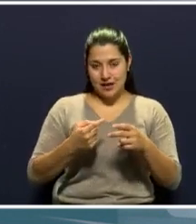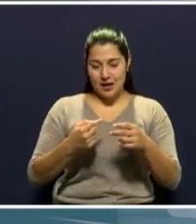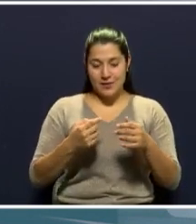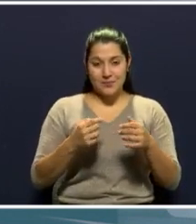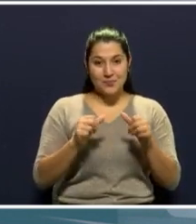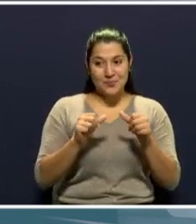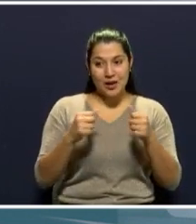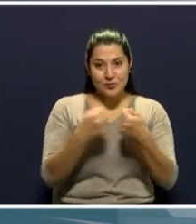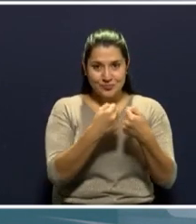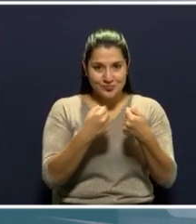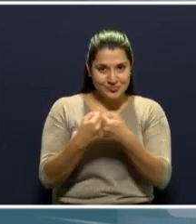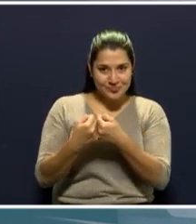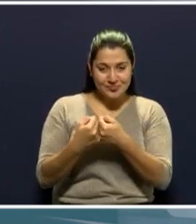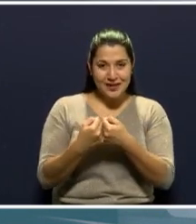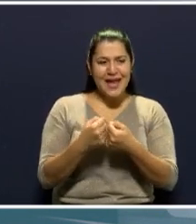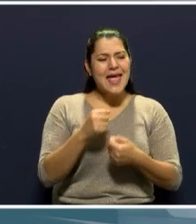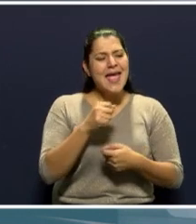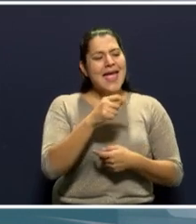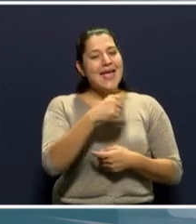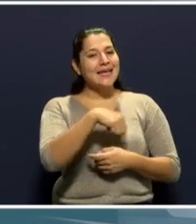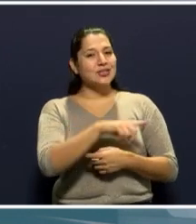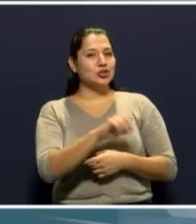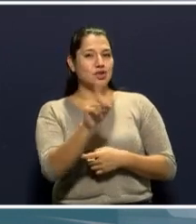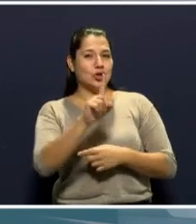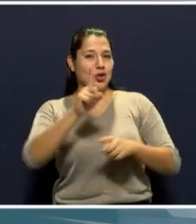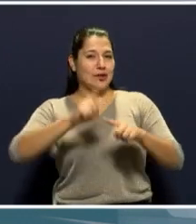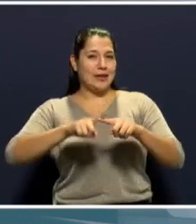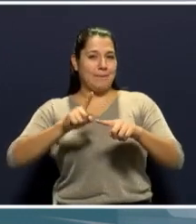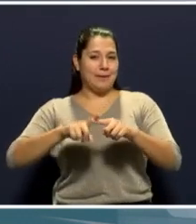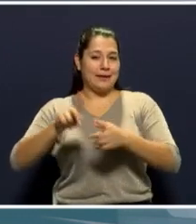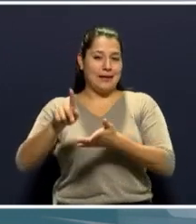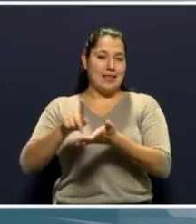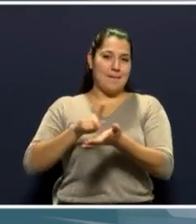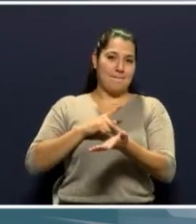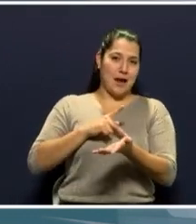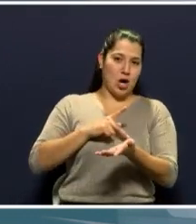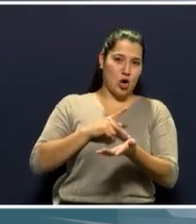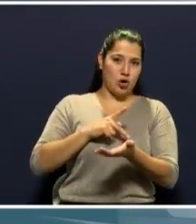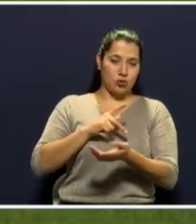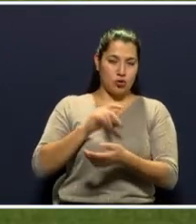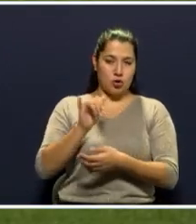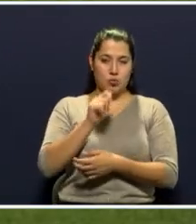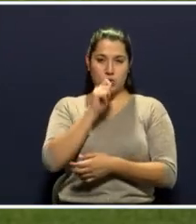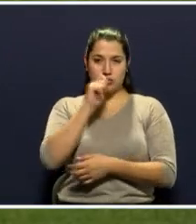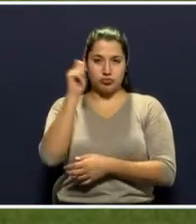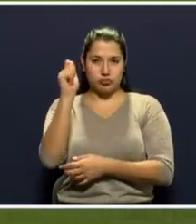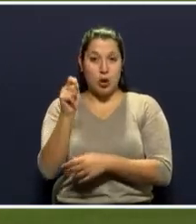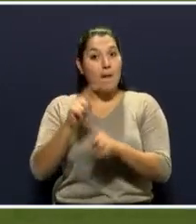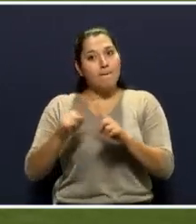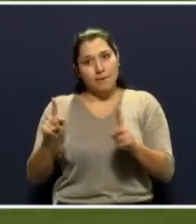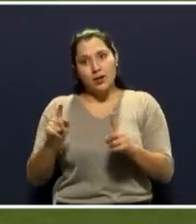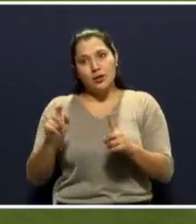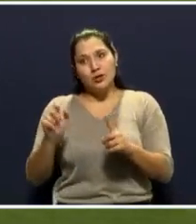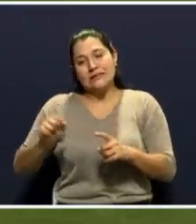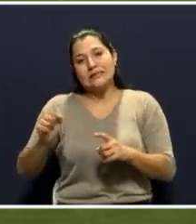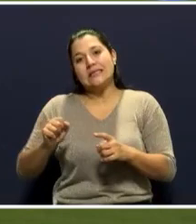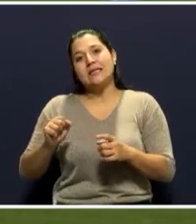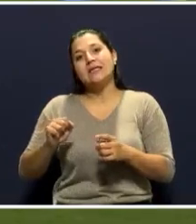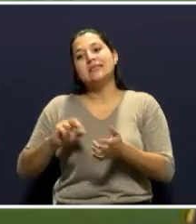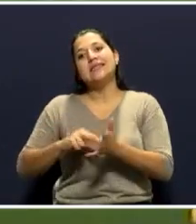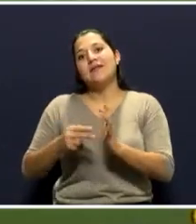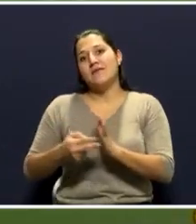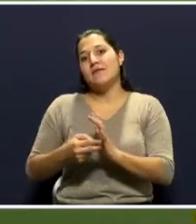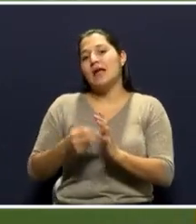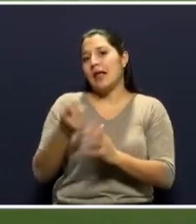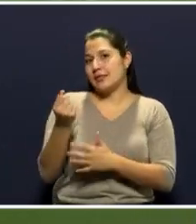de cada juego, pero sí es un ingreso valioso en sus finanzas. Los árbitros de nuestro país han sentido